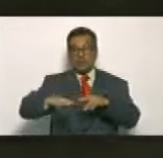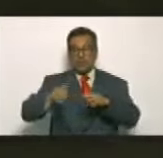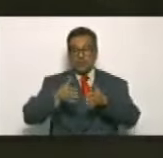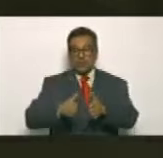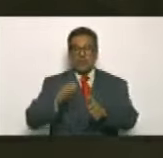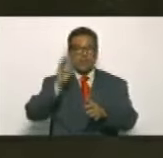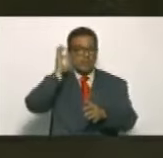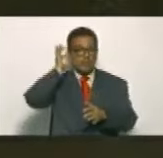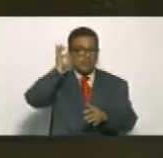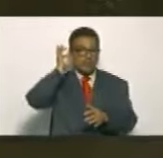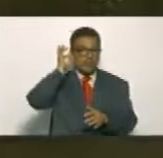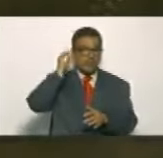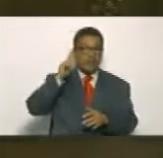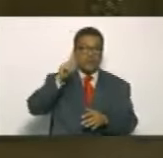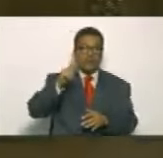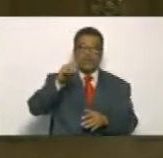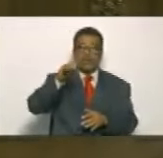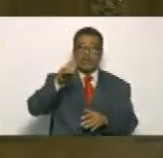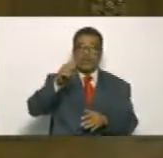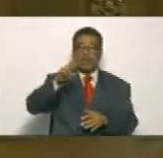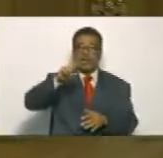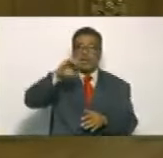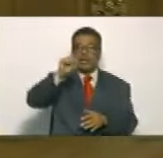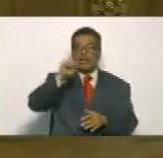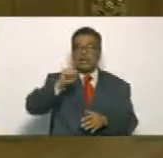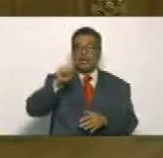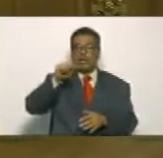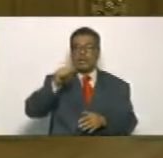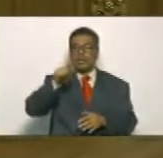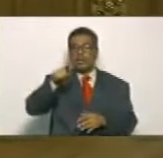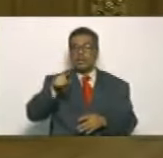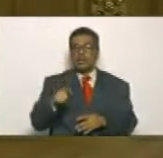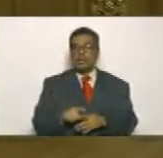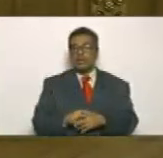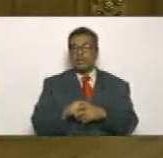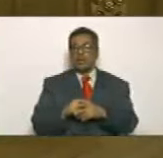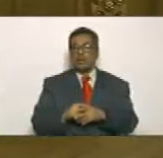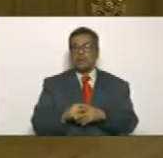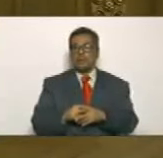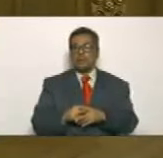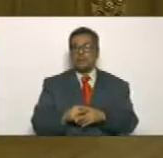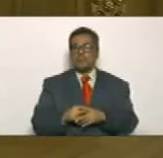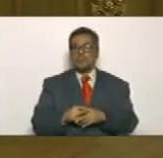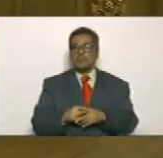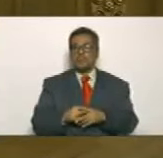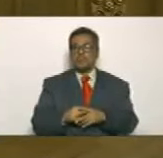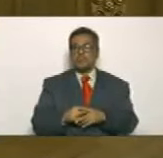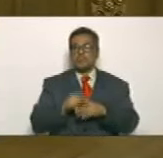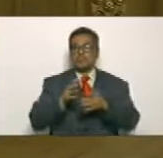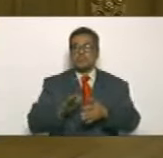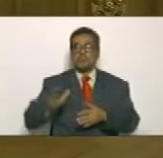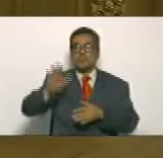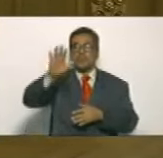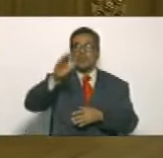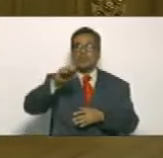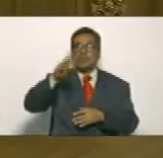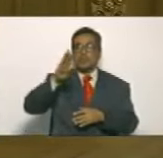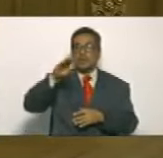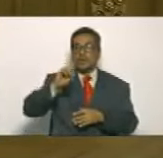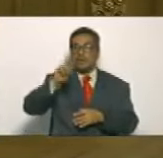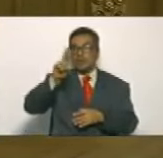Teresita, que a la fecha de su muerte, en esa espantosa montaña de